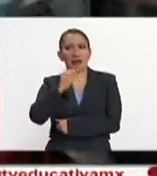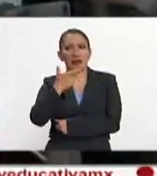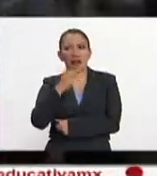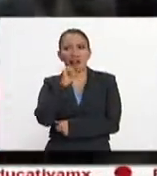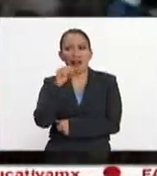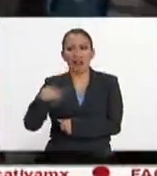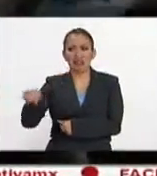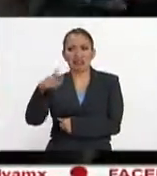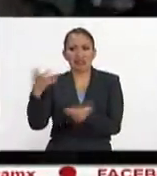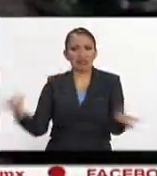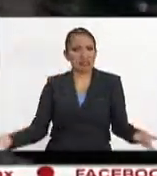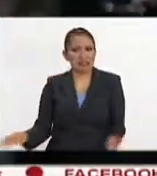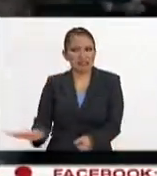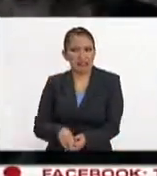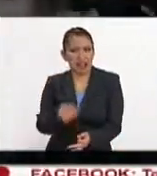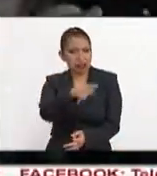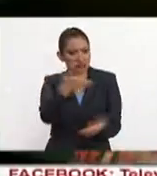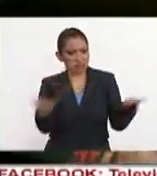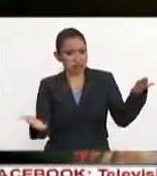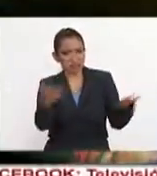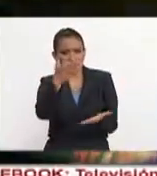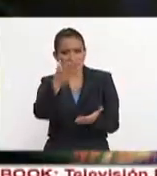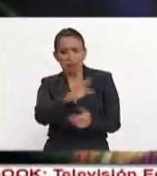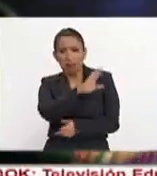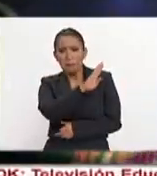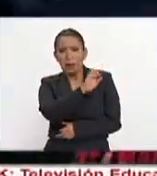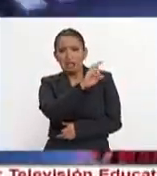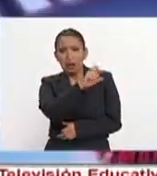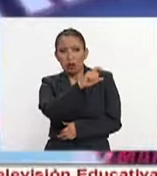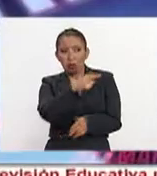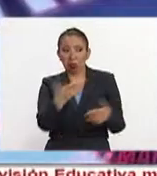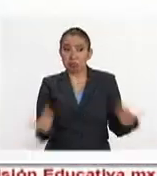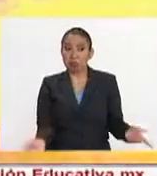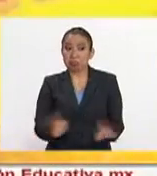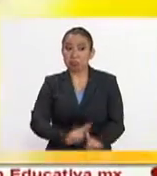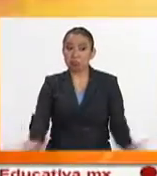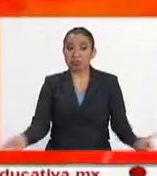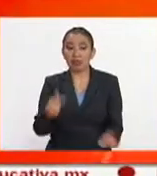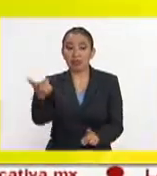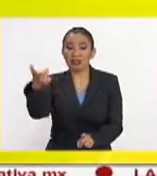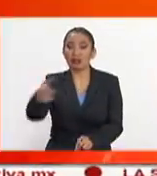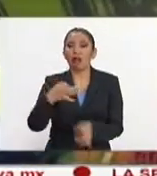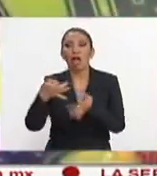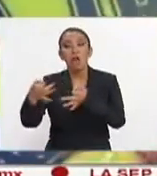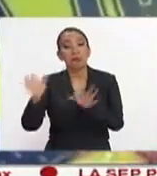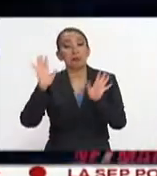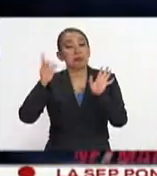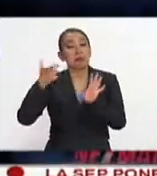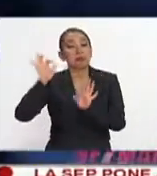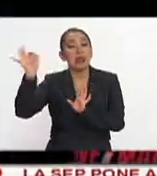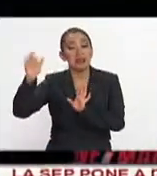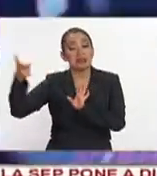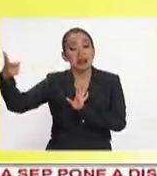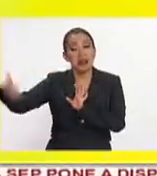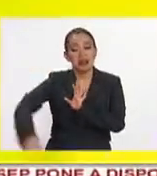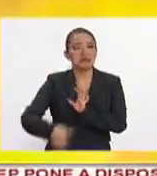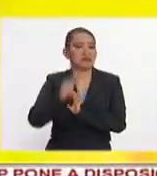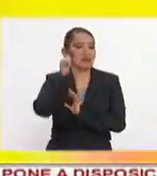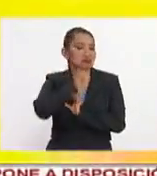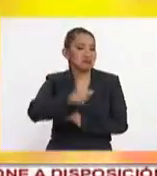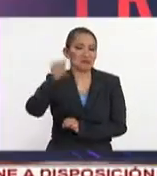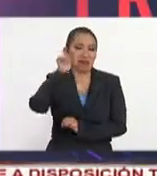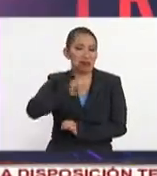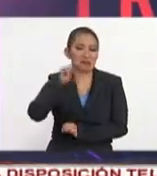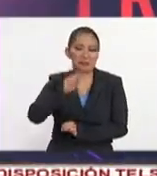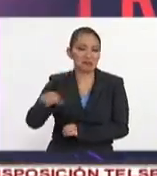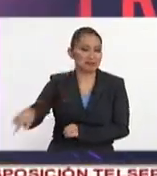tiene ni siquiera cerca la comparación de retos que puede tener el Barcelona. Decía que el dinero no lo llama, pero bueno, pues creo que todo es completamente